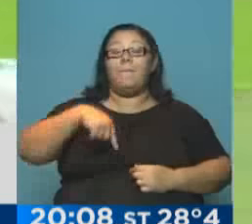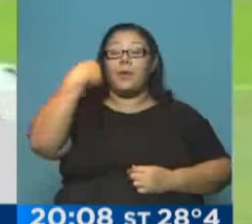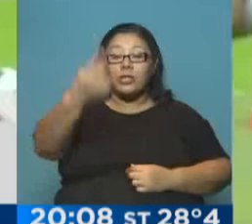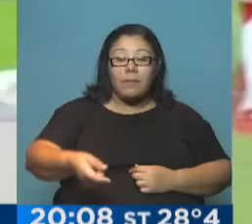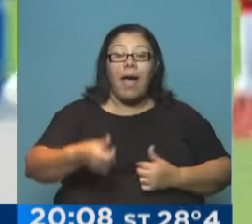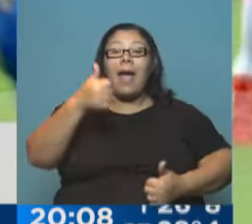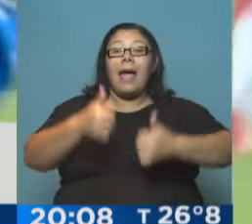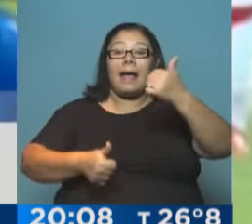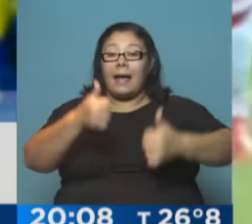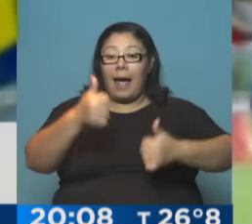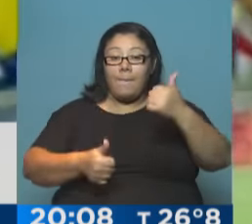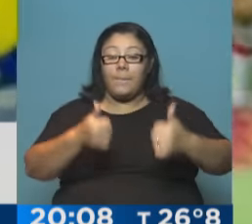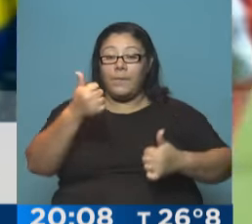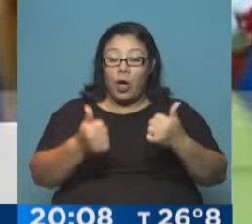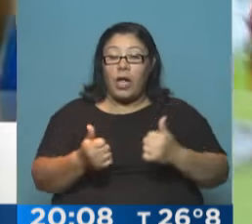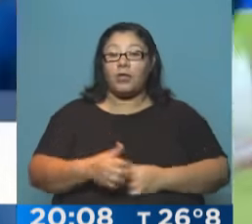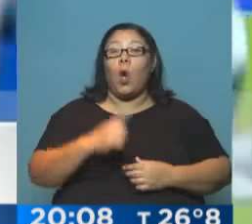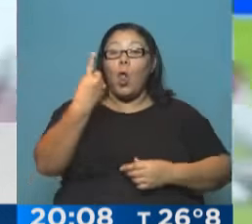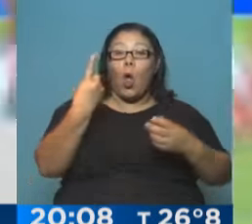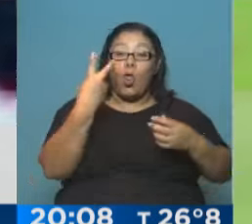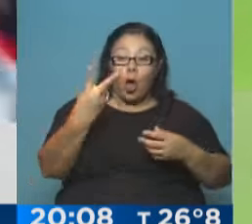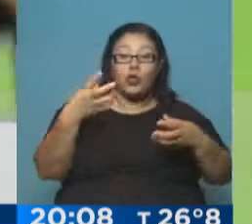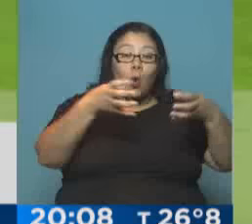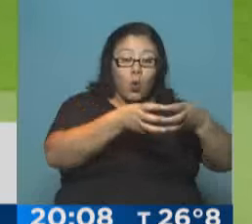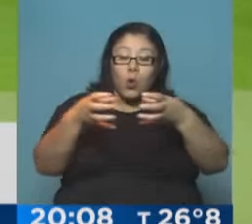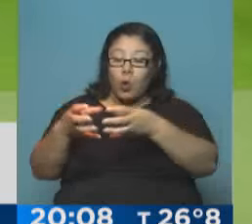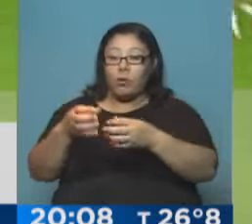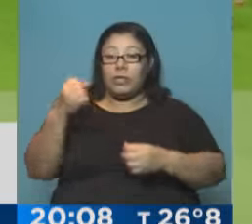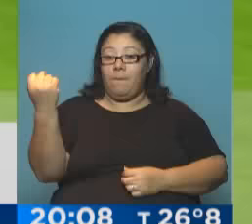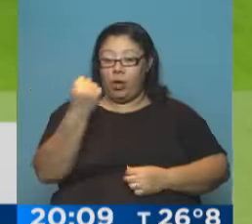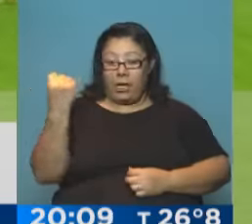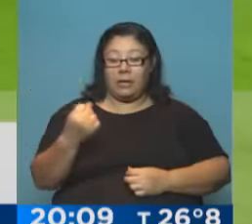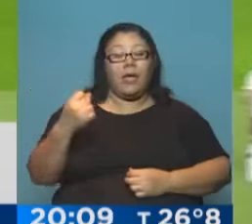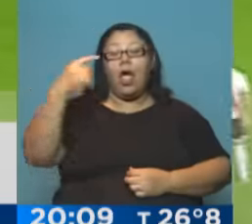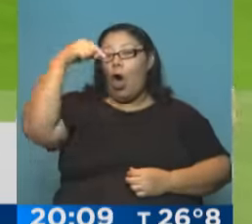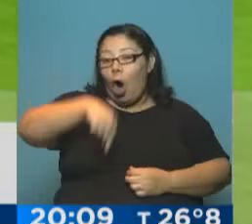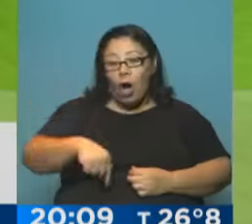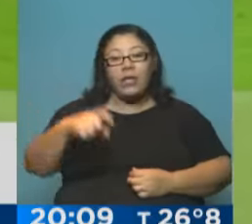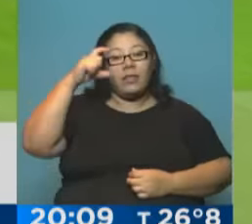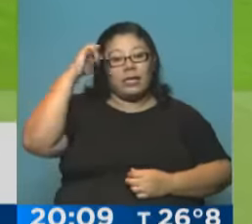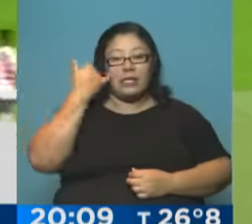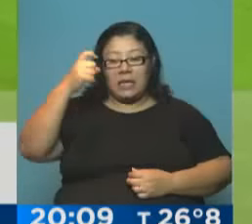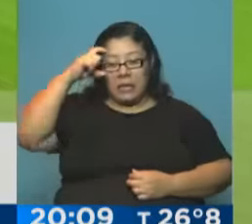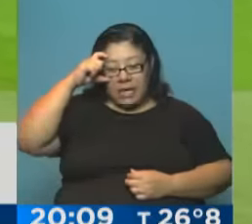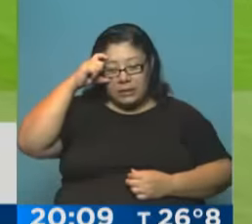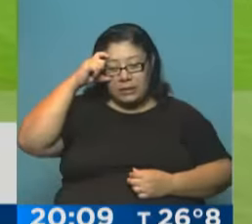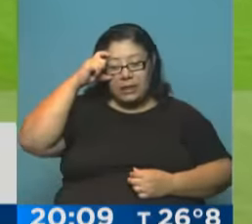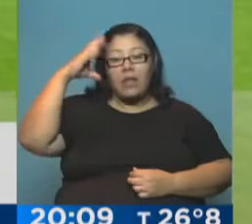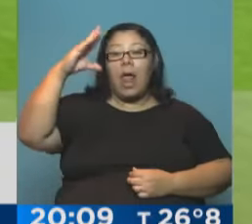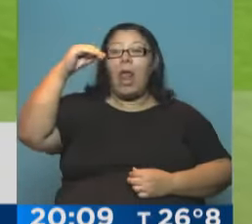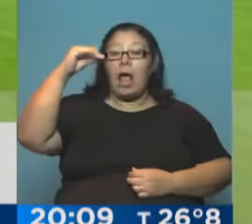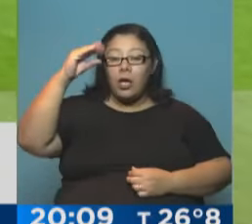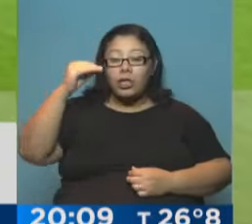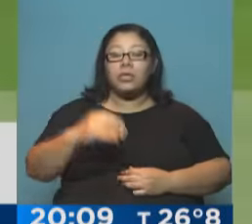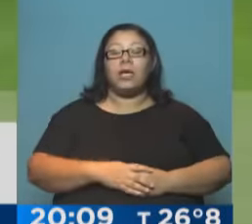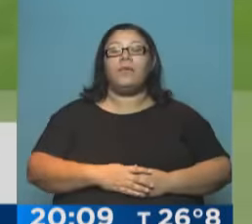2 zonas bien definidas. Lo más importante va a pasar desde las 22:10 y allí hay un equipo de División 7 donde está Juan Carlos